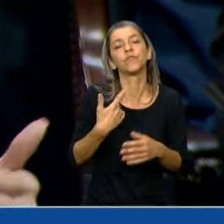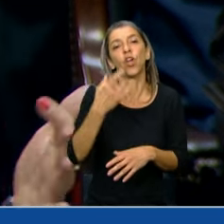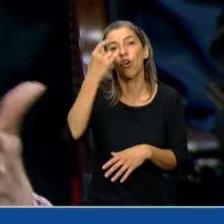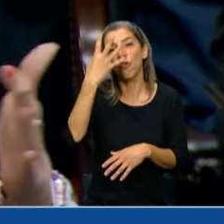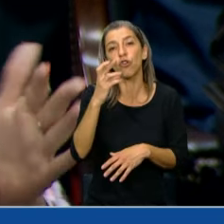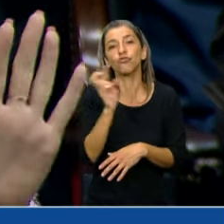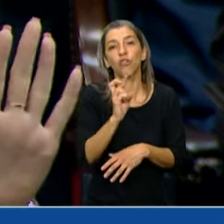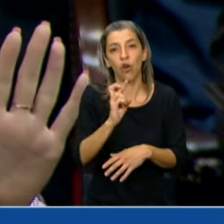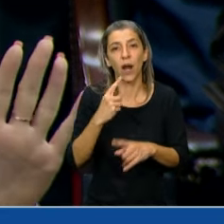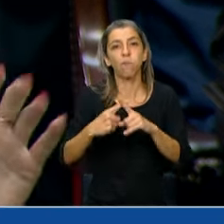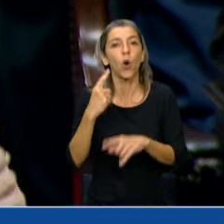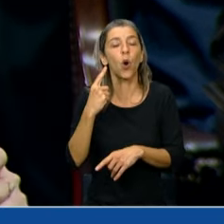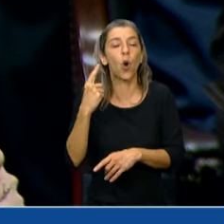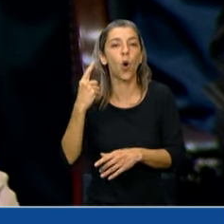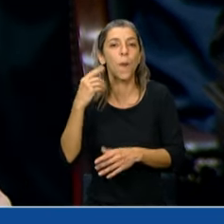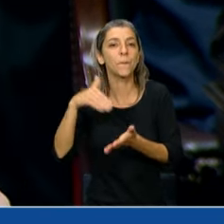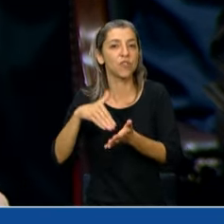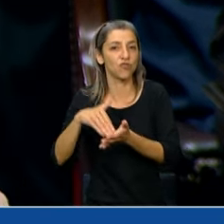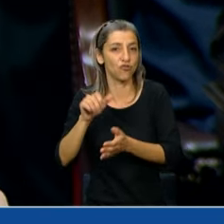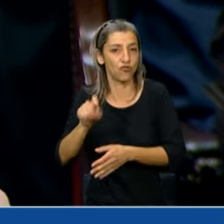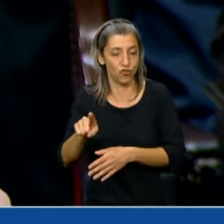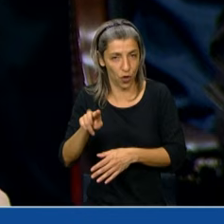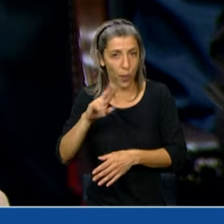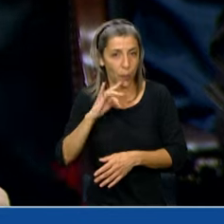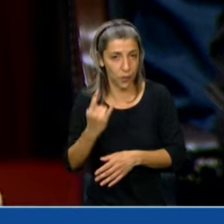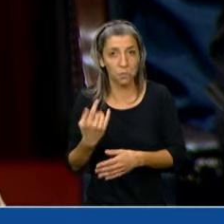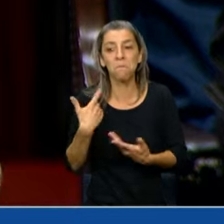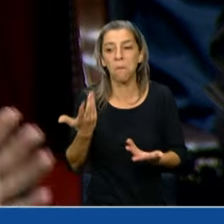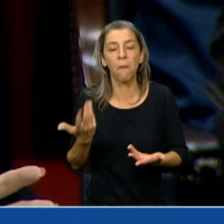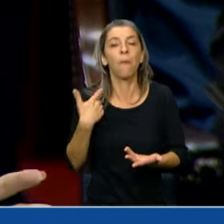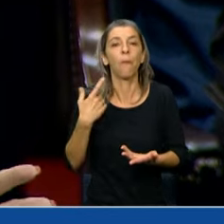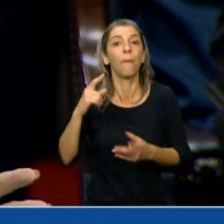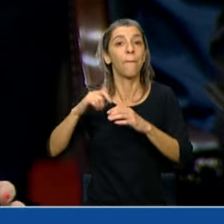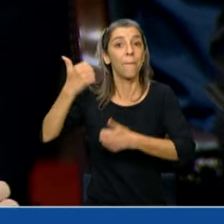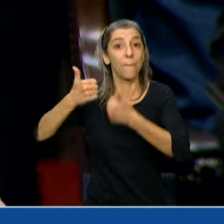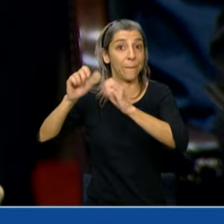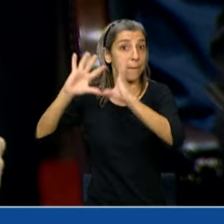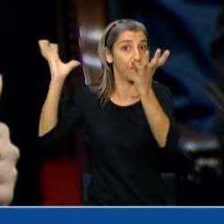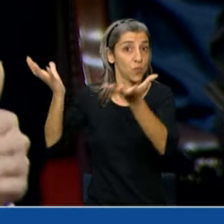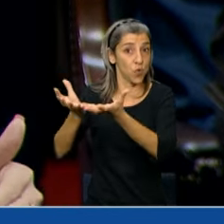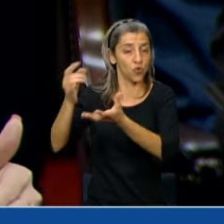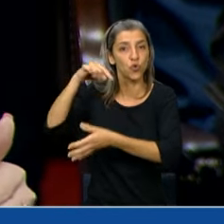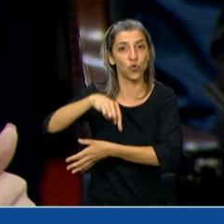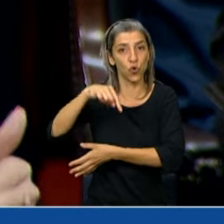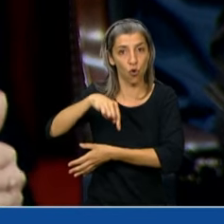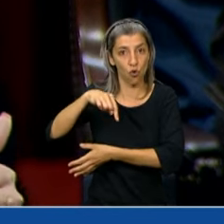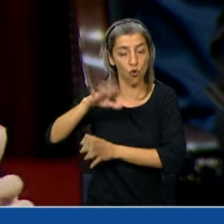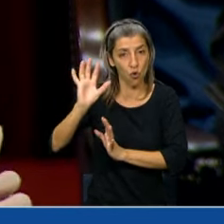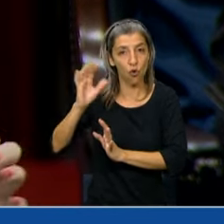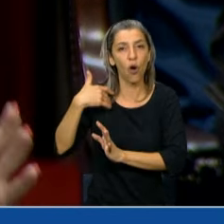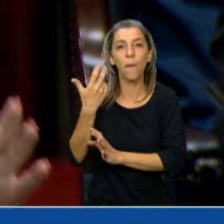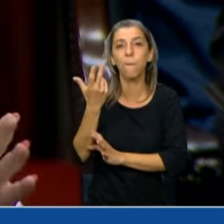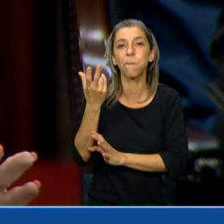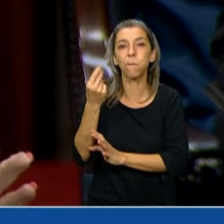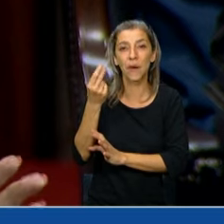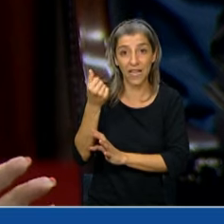te para empezar a hablar no bueno en el mercado internacional que está hoy a la baja el precio